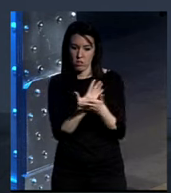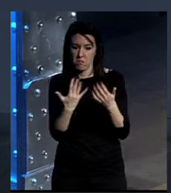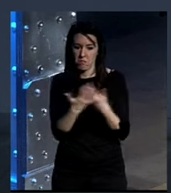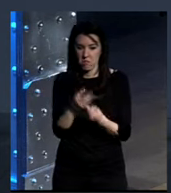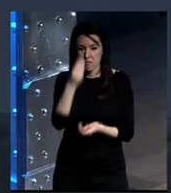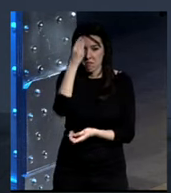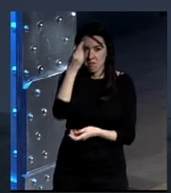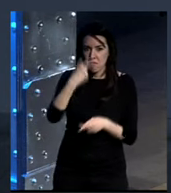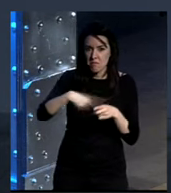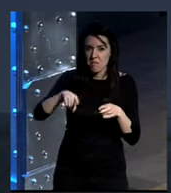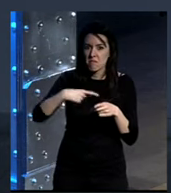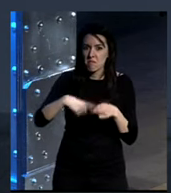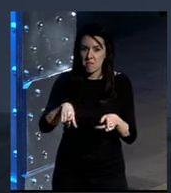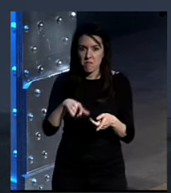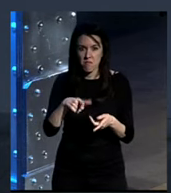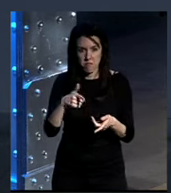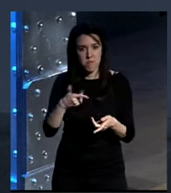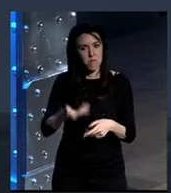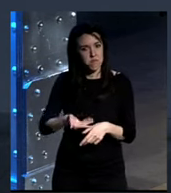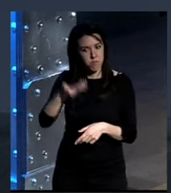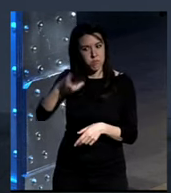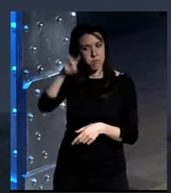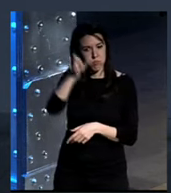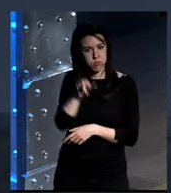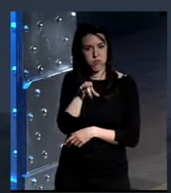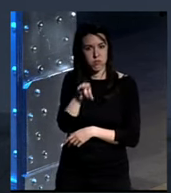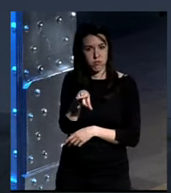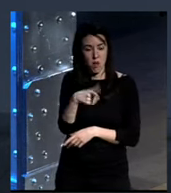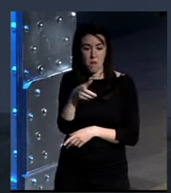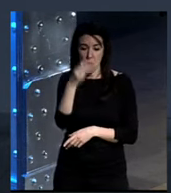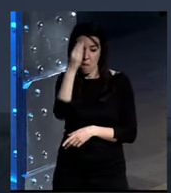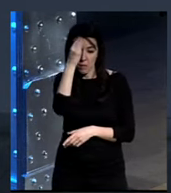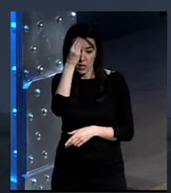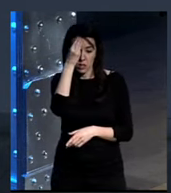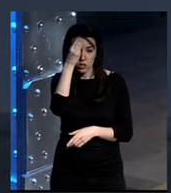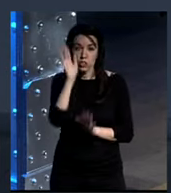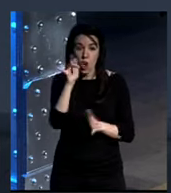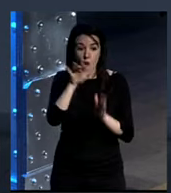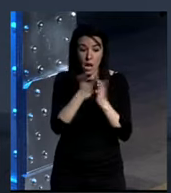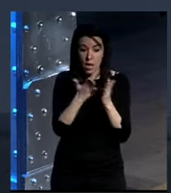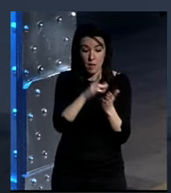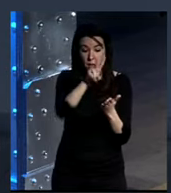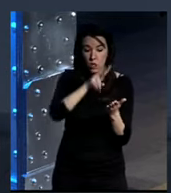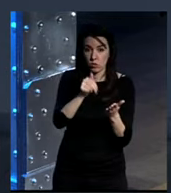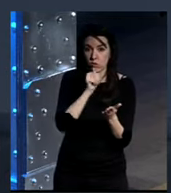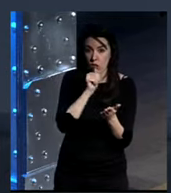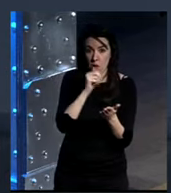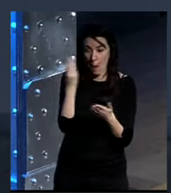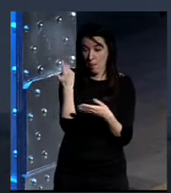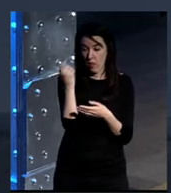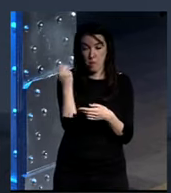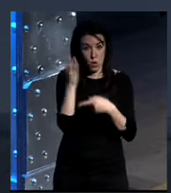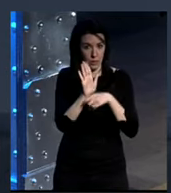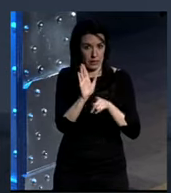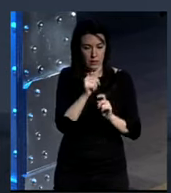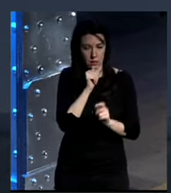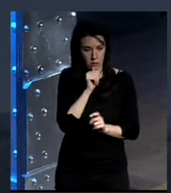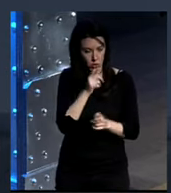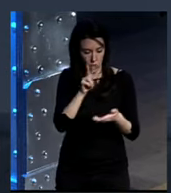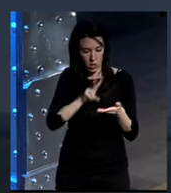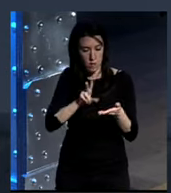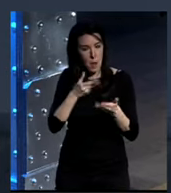cosa muy notable. Y me da la impresión, yo no he visto este librito que nos presentaba hace un momento, pero me